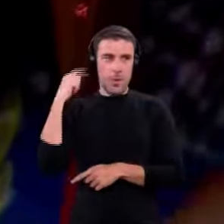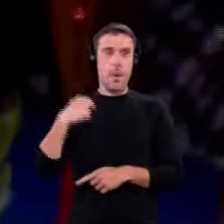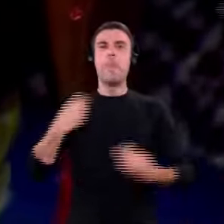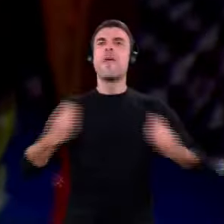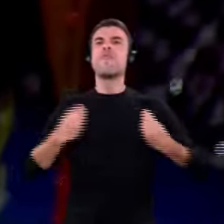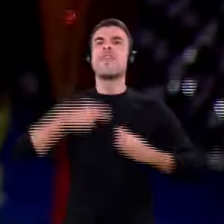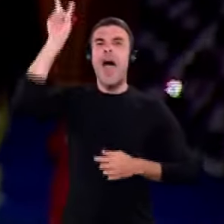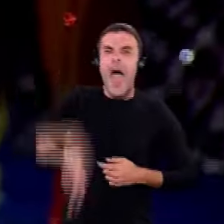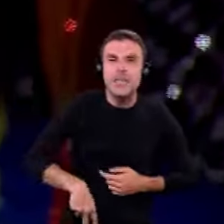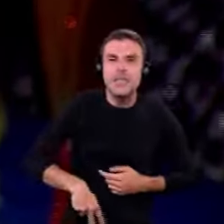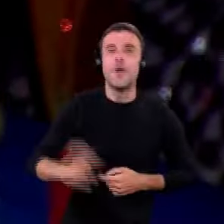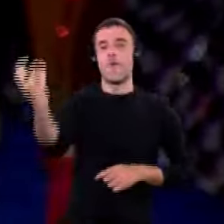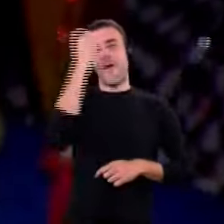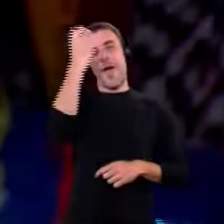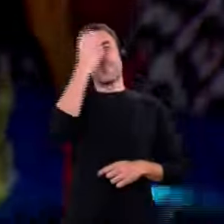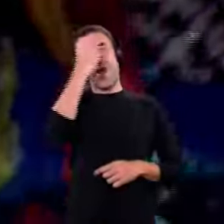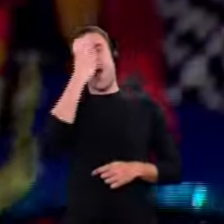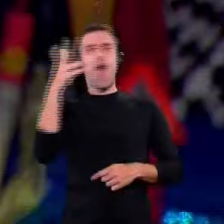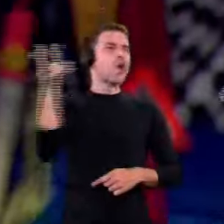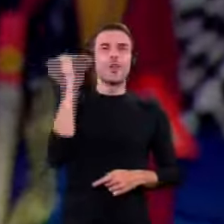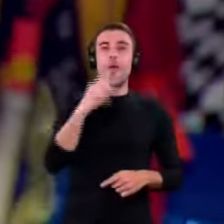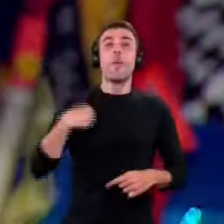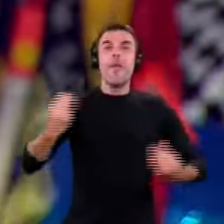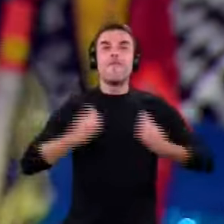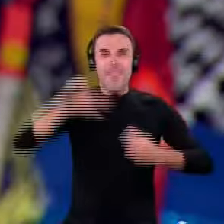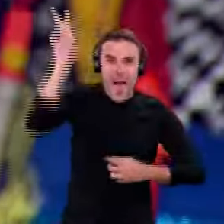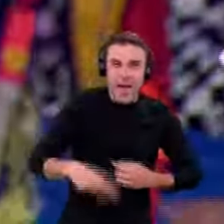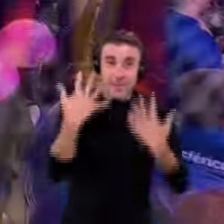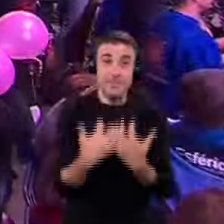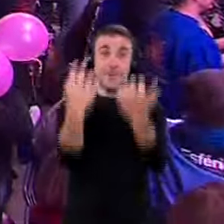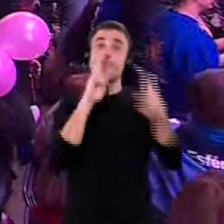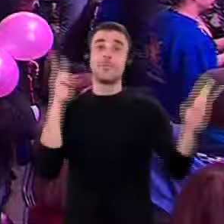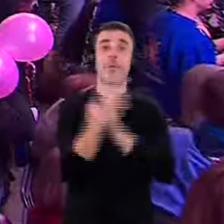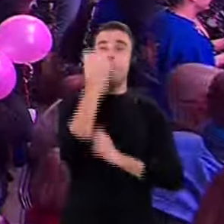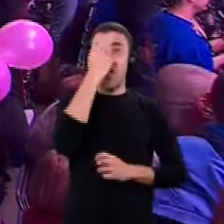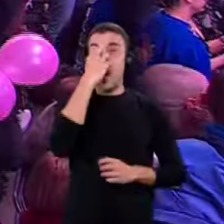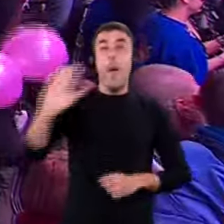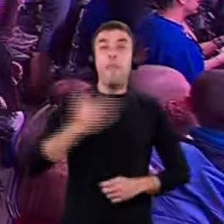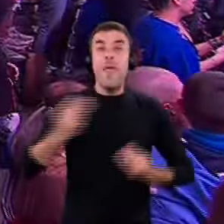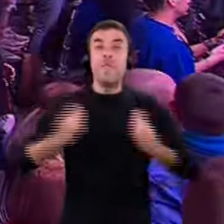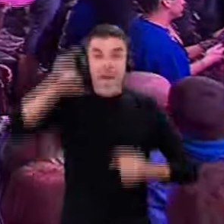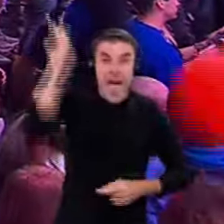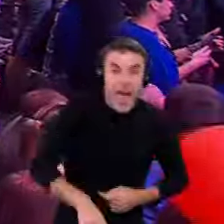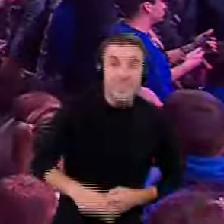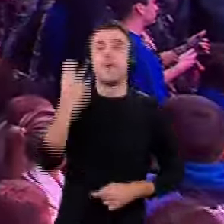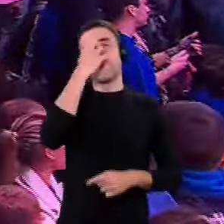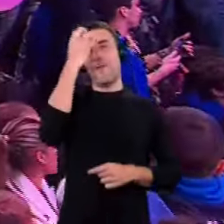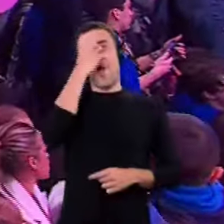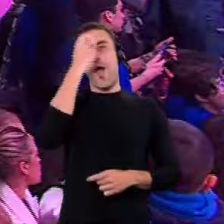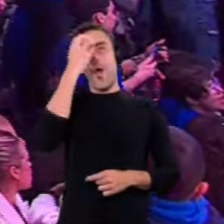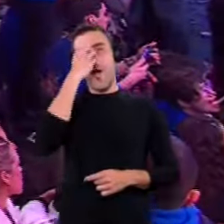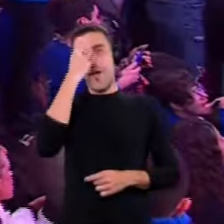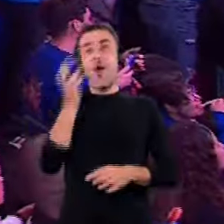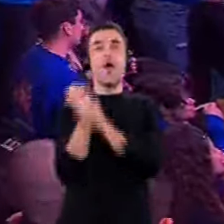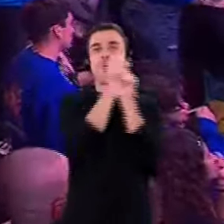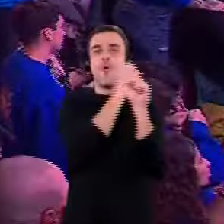ser un...? ¡No se oye! ¿Mi vida ser un...? ¡Mi vida ser un...? ¡O la